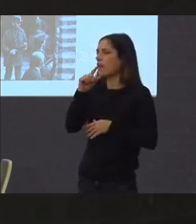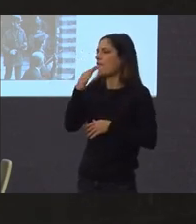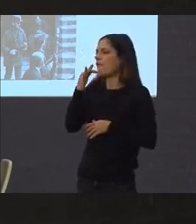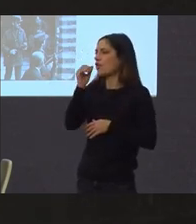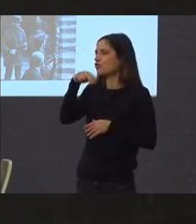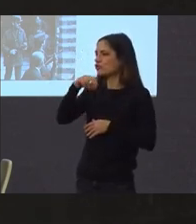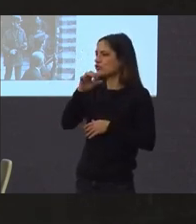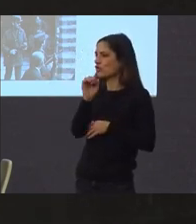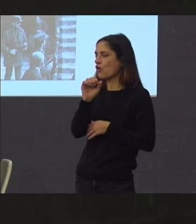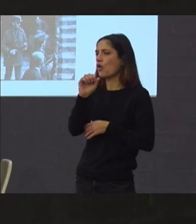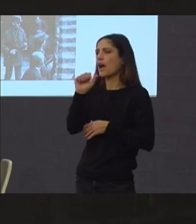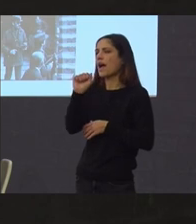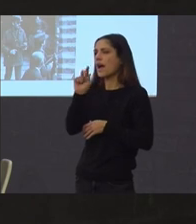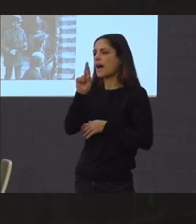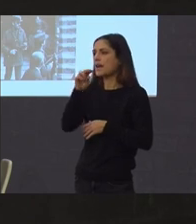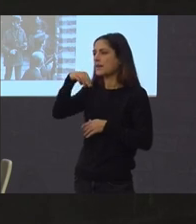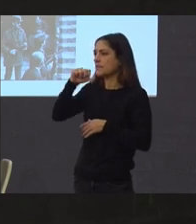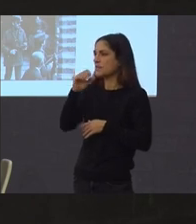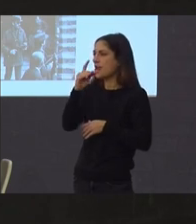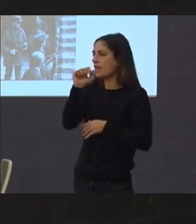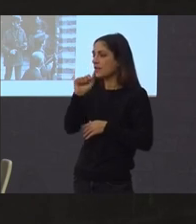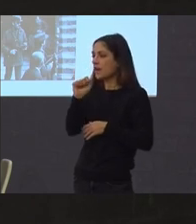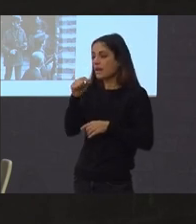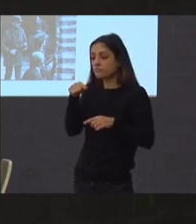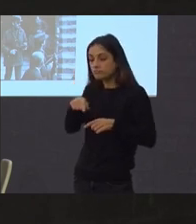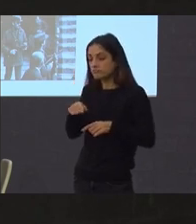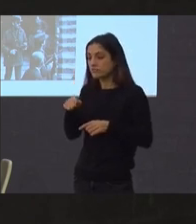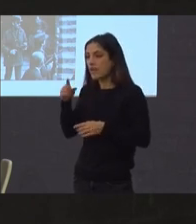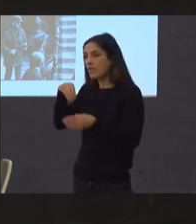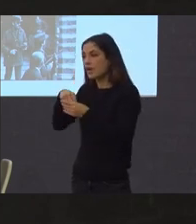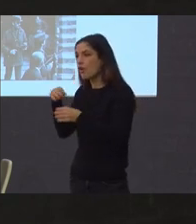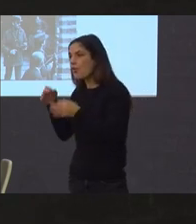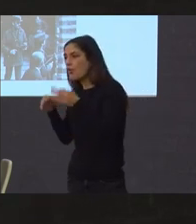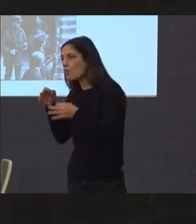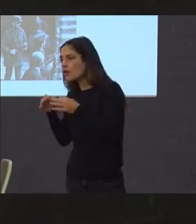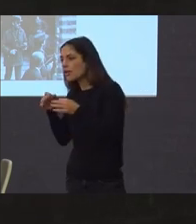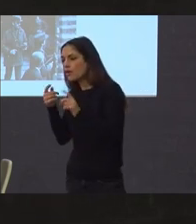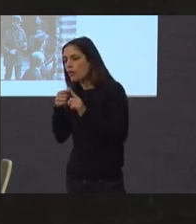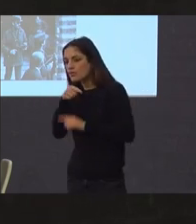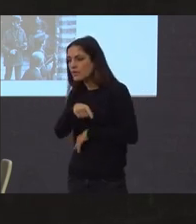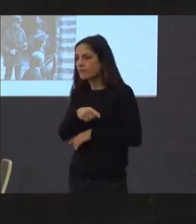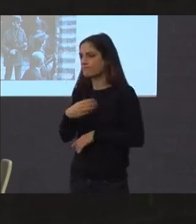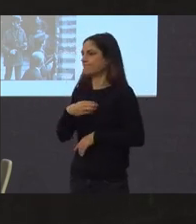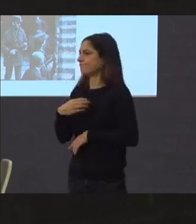que non se pudo usar, ni siquiera no xuicio oral, non pudo